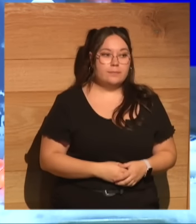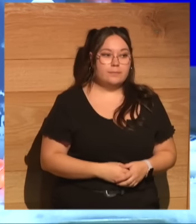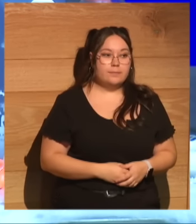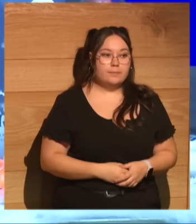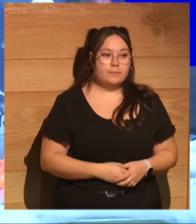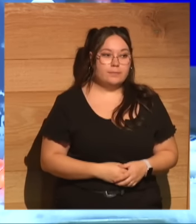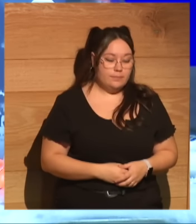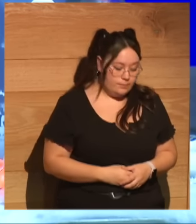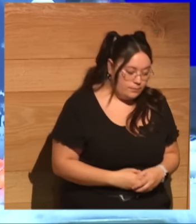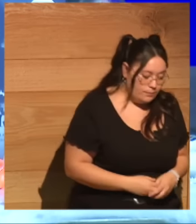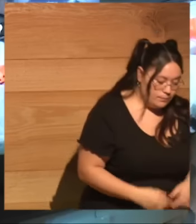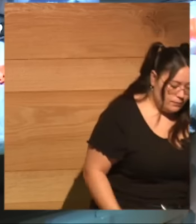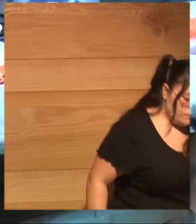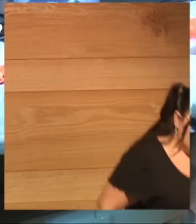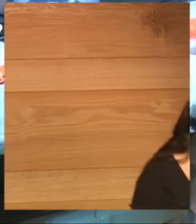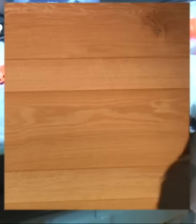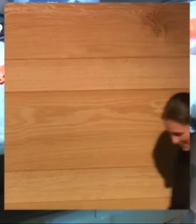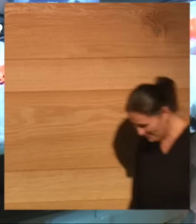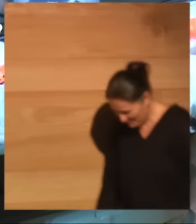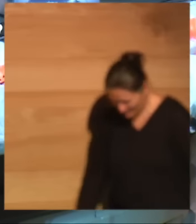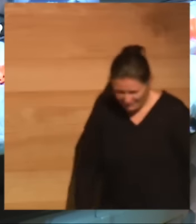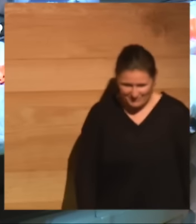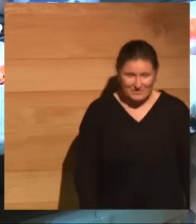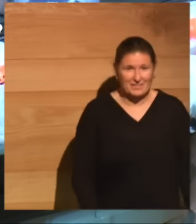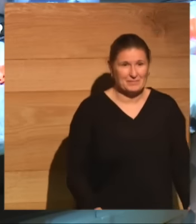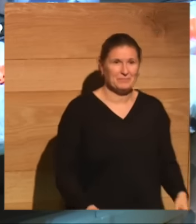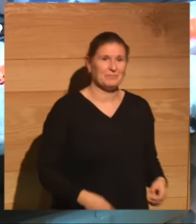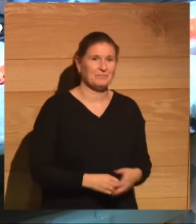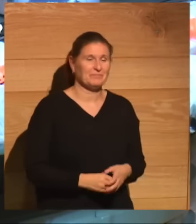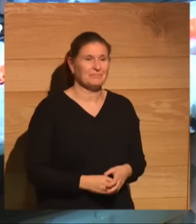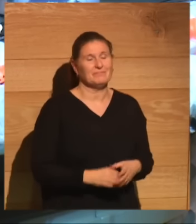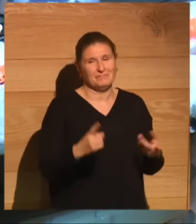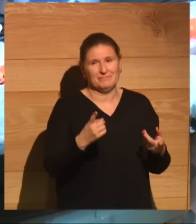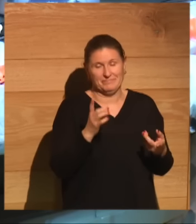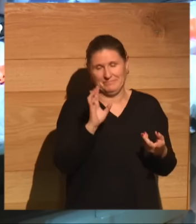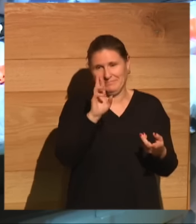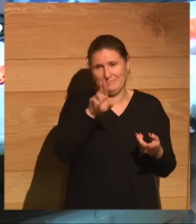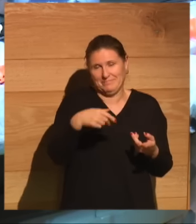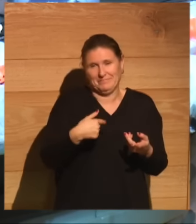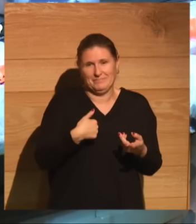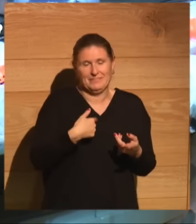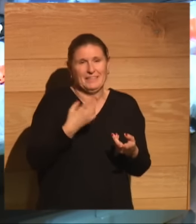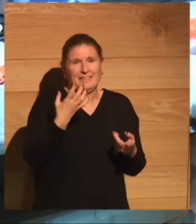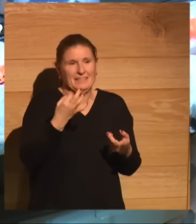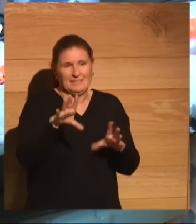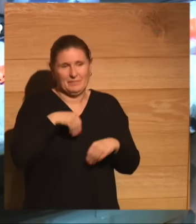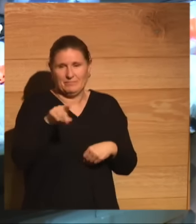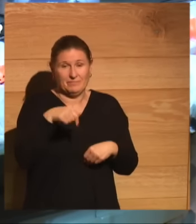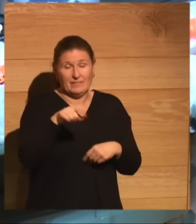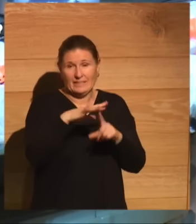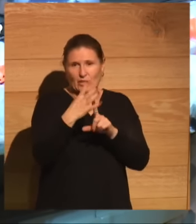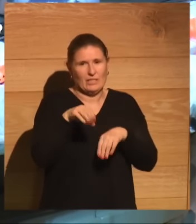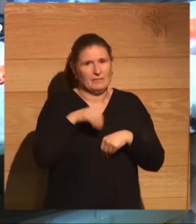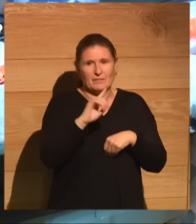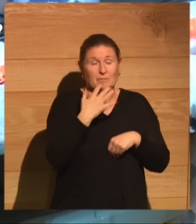No, perdóname. Juan, me vengo a tu lado, tío. No, me vengo contigo, tío. No, es inadmisible. Esto que ha pasado es inadmisible. Se